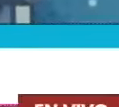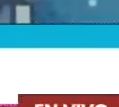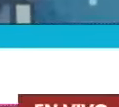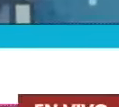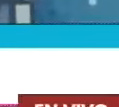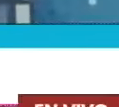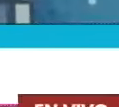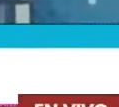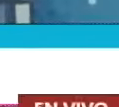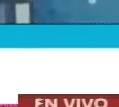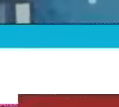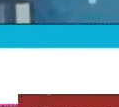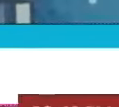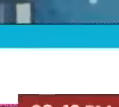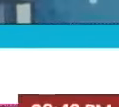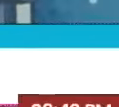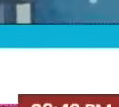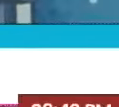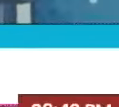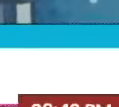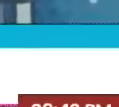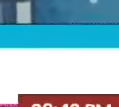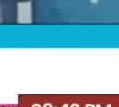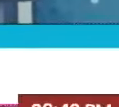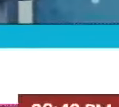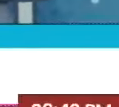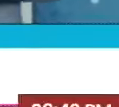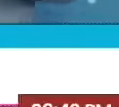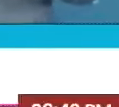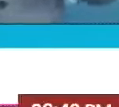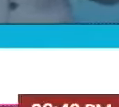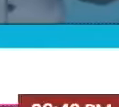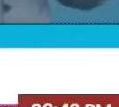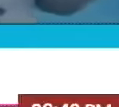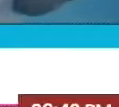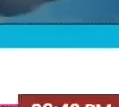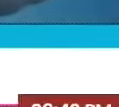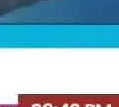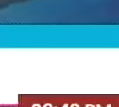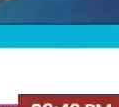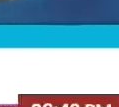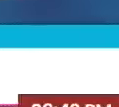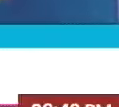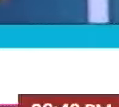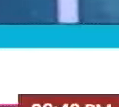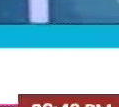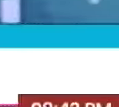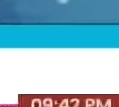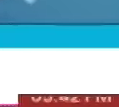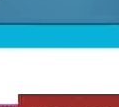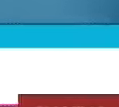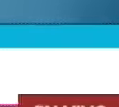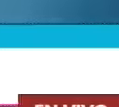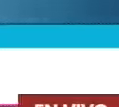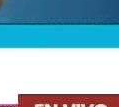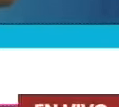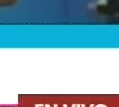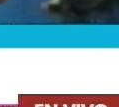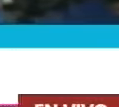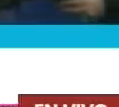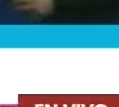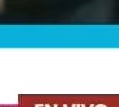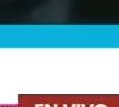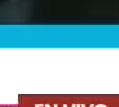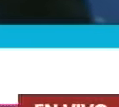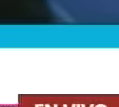Estabas emocionado. Bastante. Ah, bueno, te felicito. Esto es algo increíble, de verdad. Llamé a todos los muchachos. María